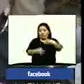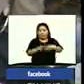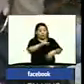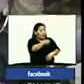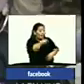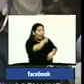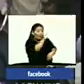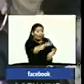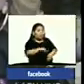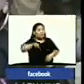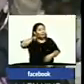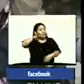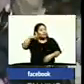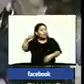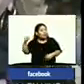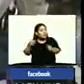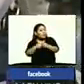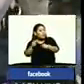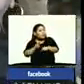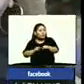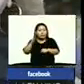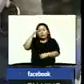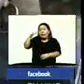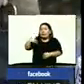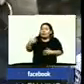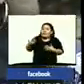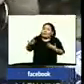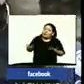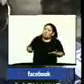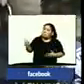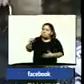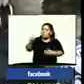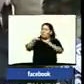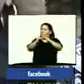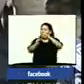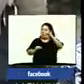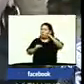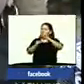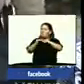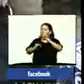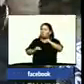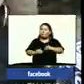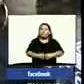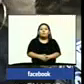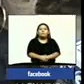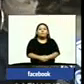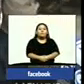entonces a los 300 millones de dólares? No, menos, menos, sí.